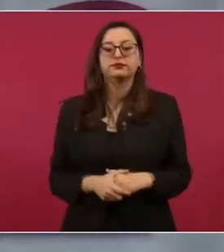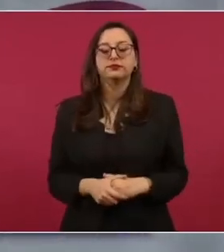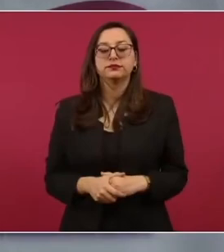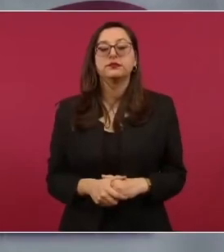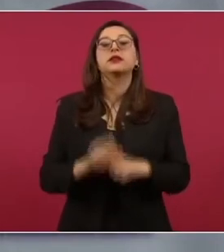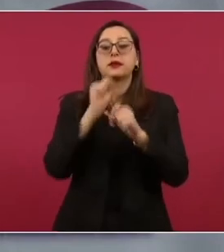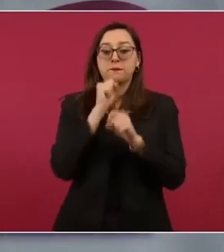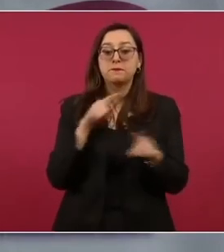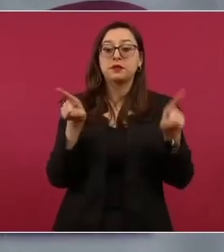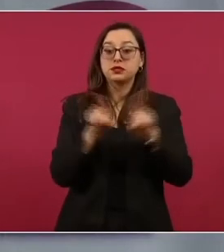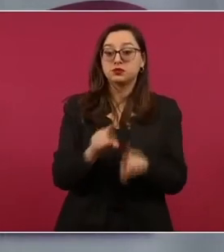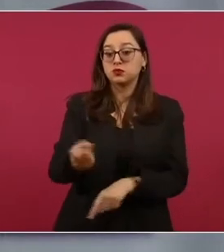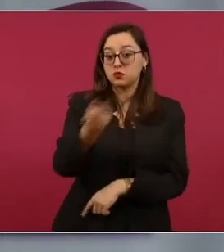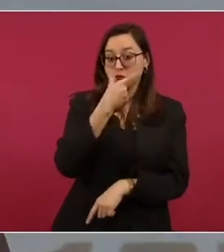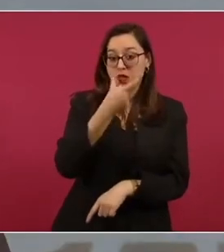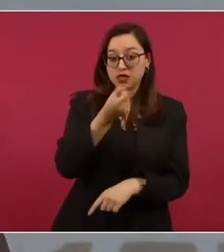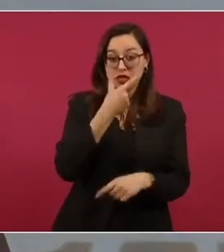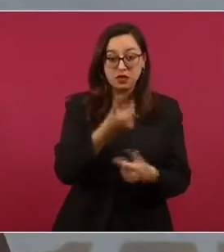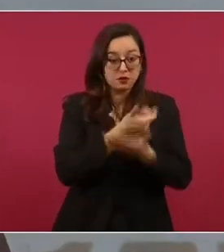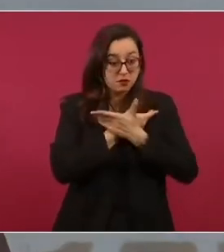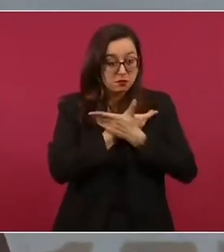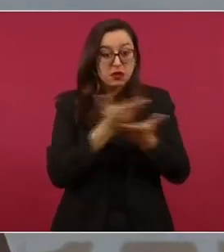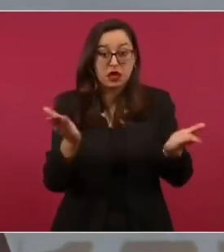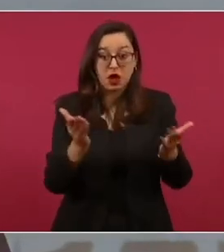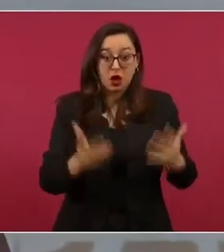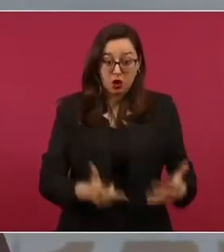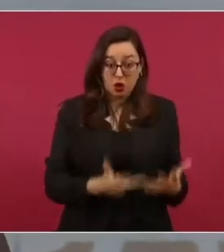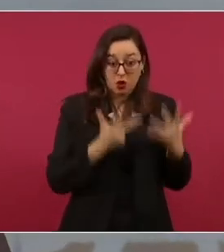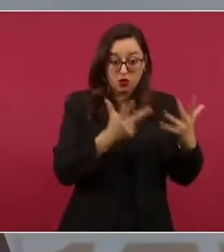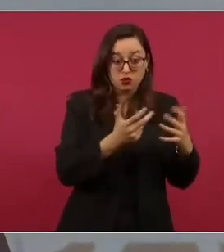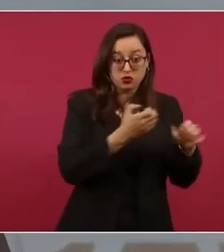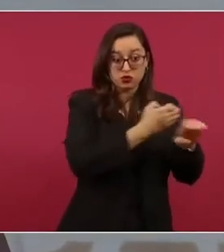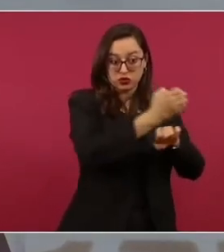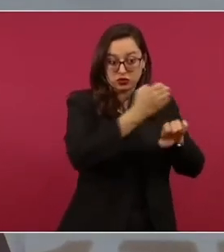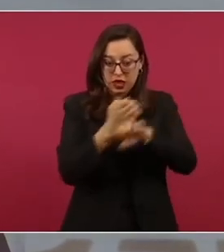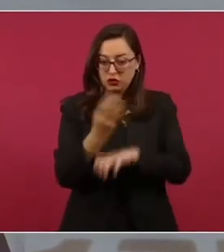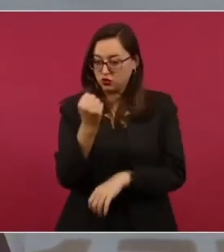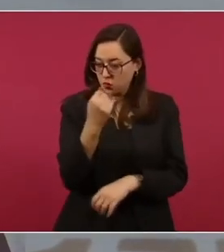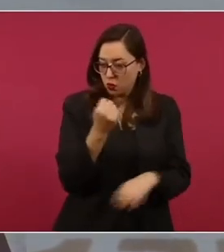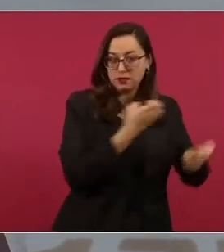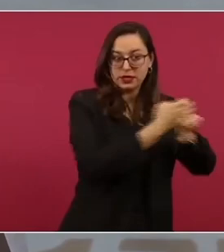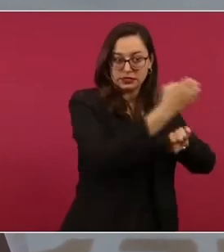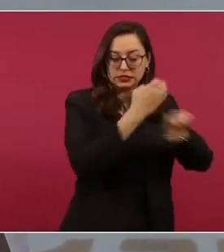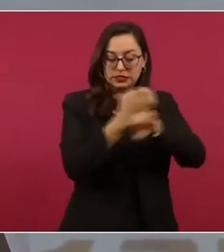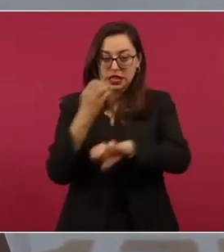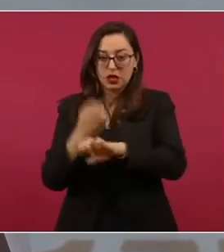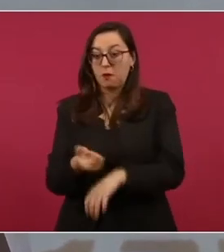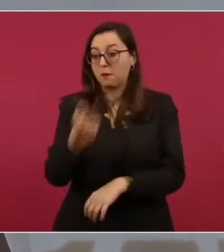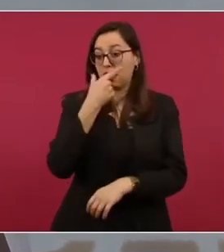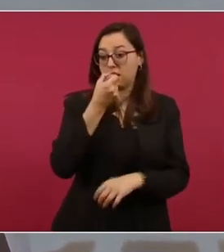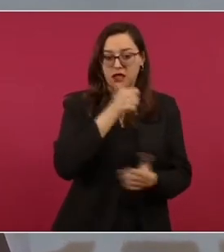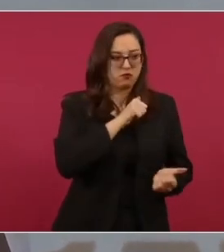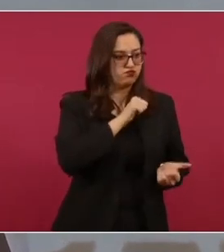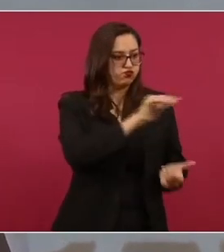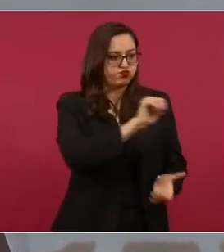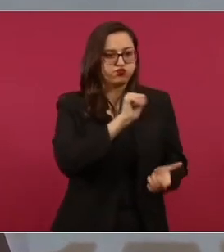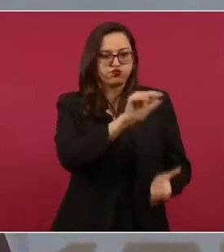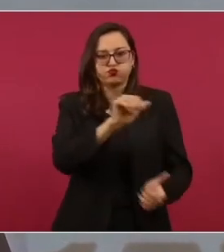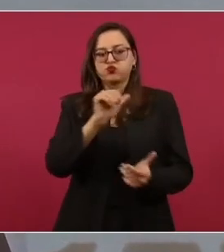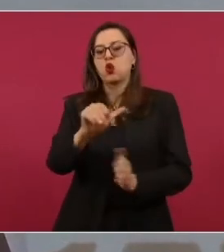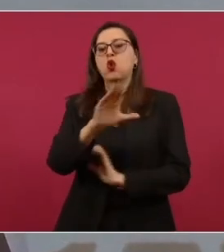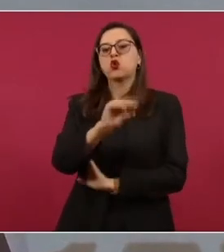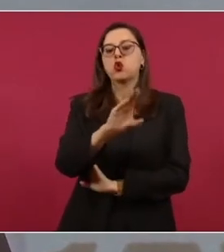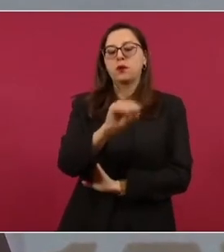el abasto de medicamentos en estos primeros 9 estados es del 94%